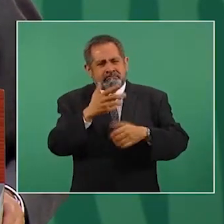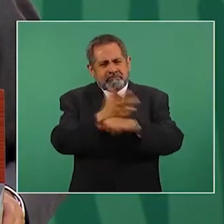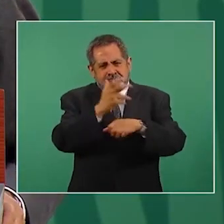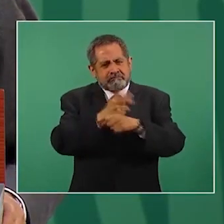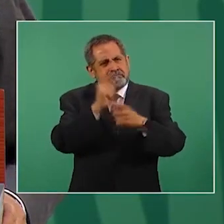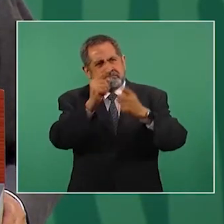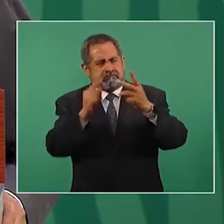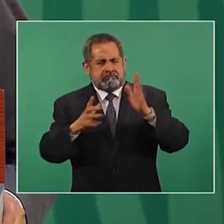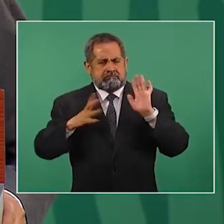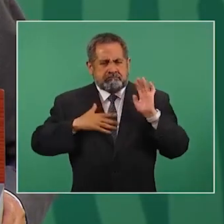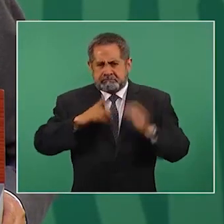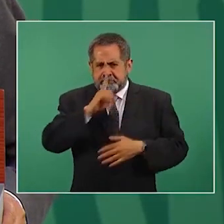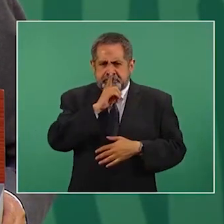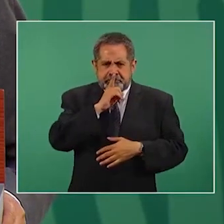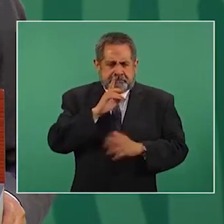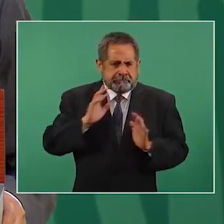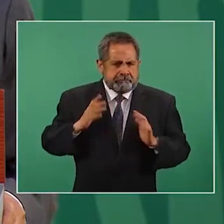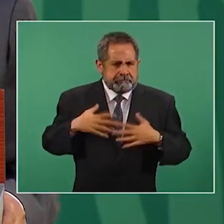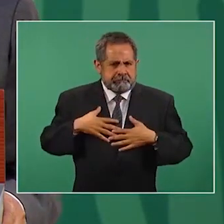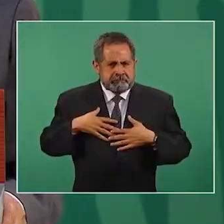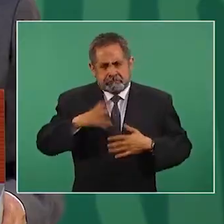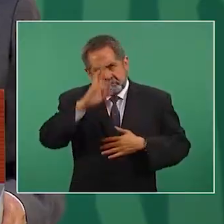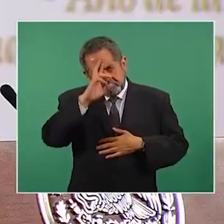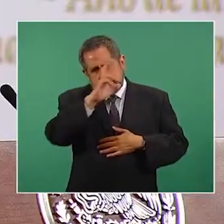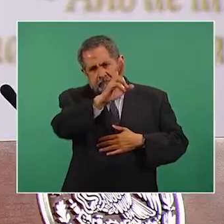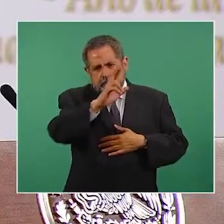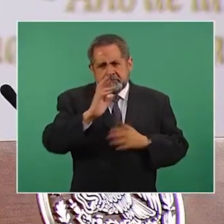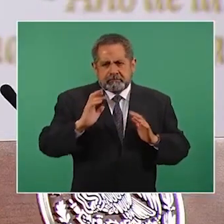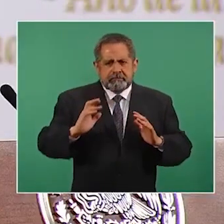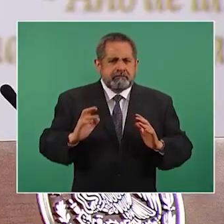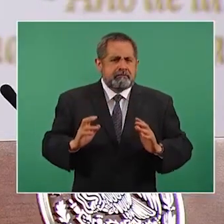Estados Unidos. Somos respetuosos.